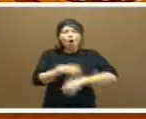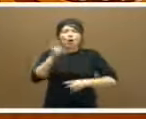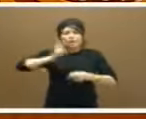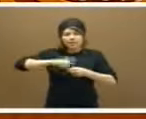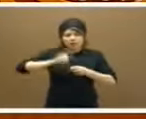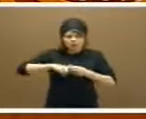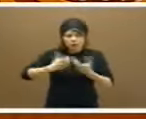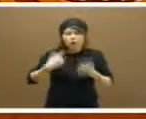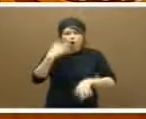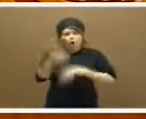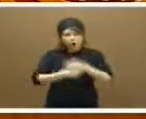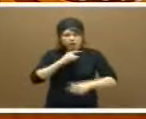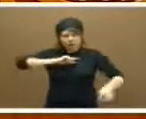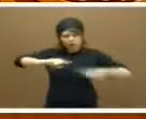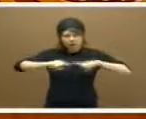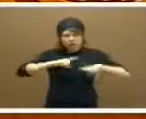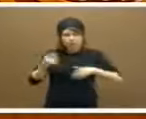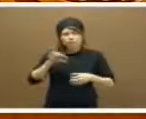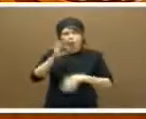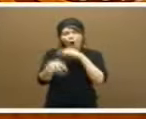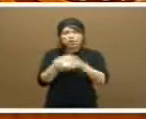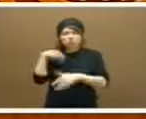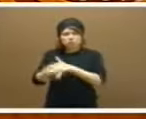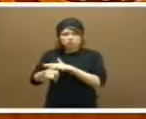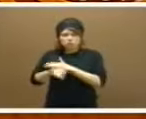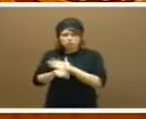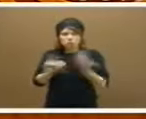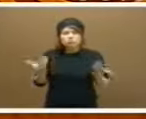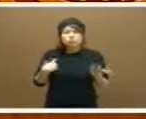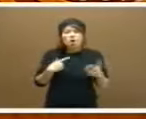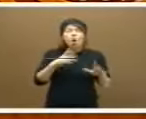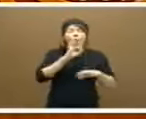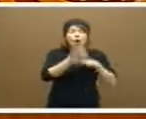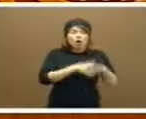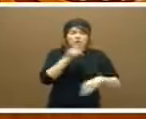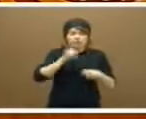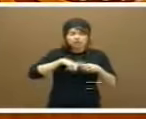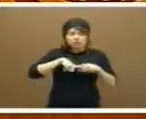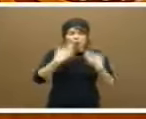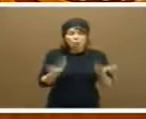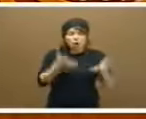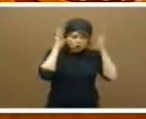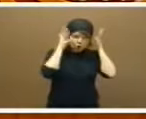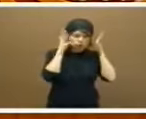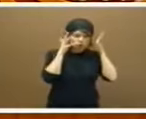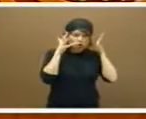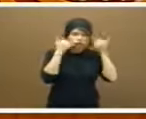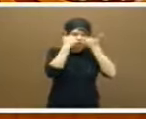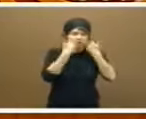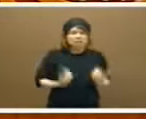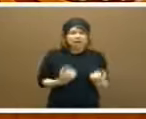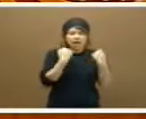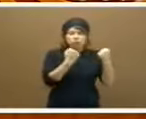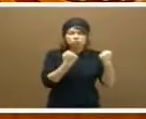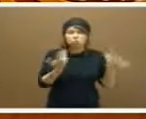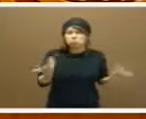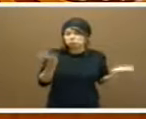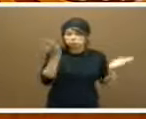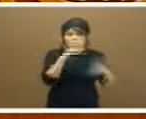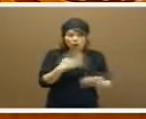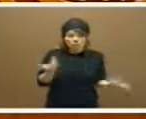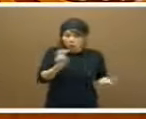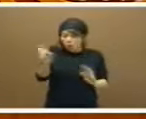participación, órganos de dirección y órganos de gestión. Los órganos de participación serían los consejos de salud.